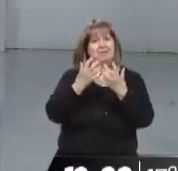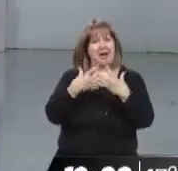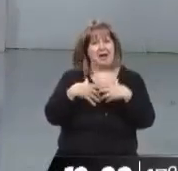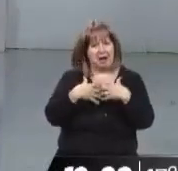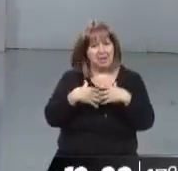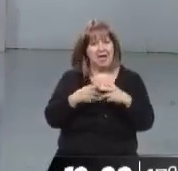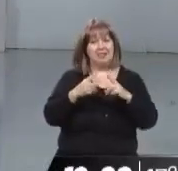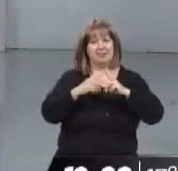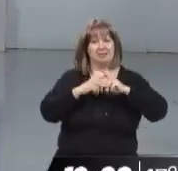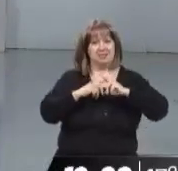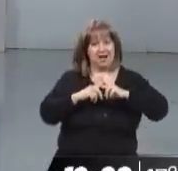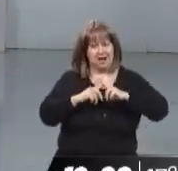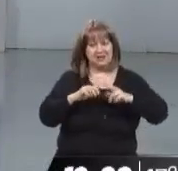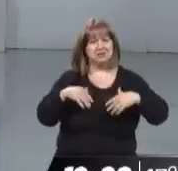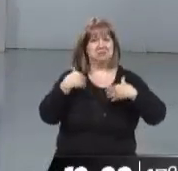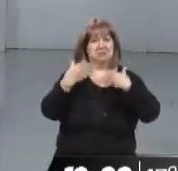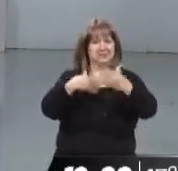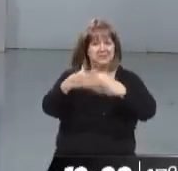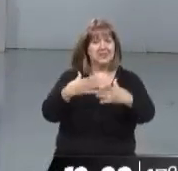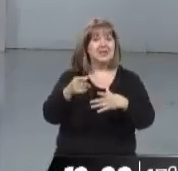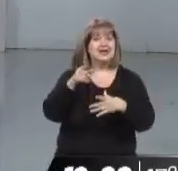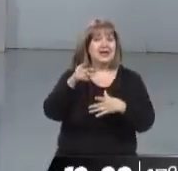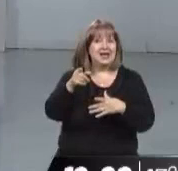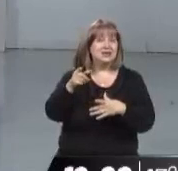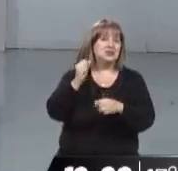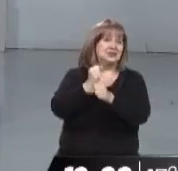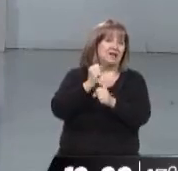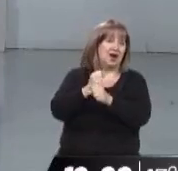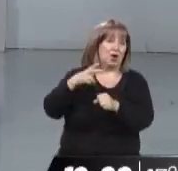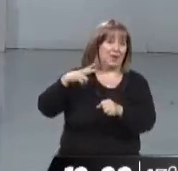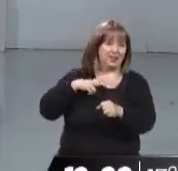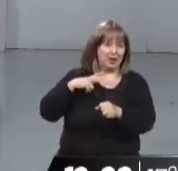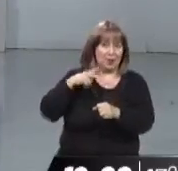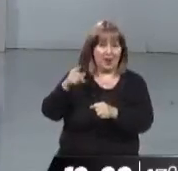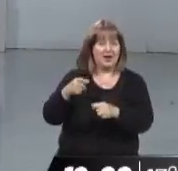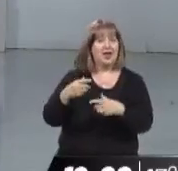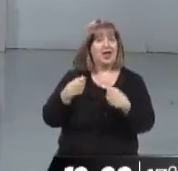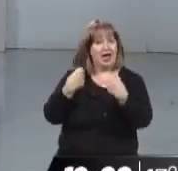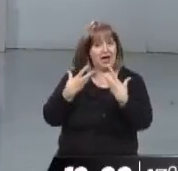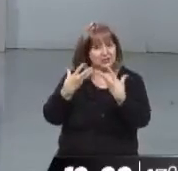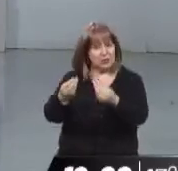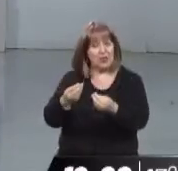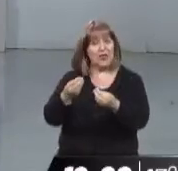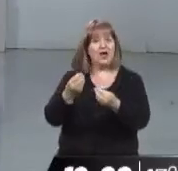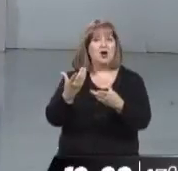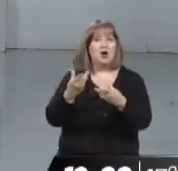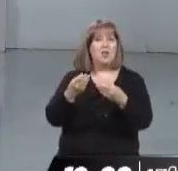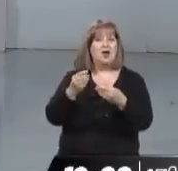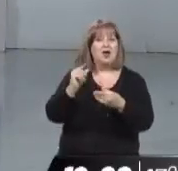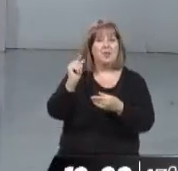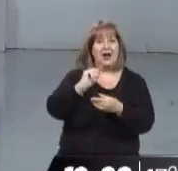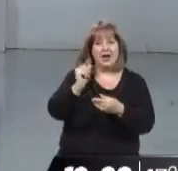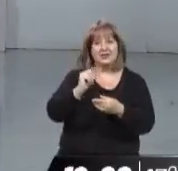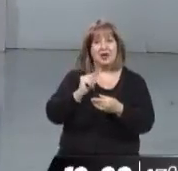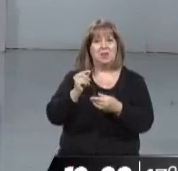claro, que salen con alguna changa, fabrican su propio pan, sí, o hacen su propia carpintería, lo que fuere, y que con alguna línea de financiamiento más